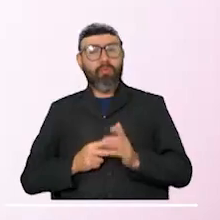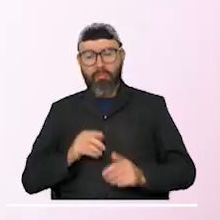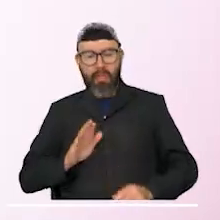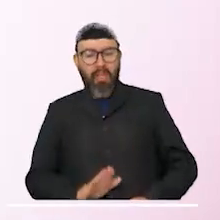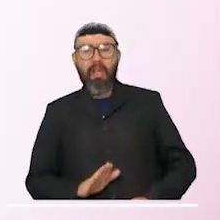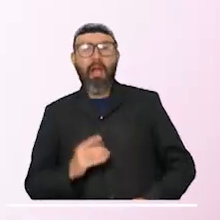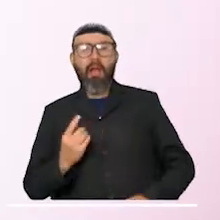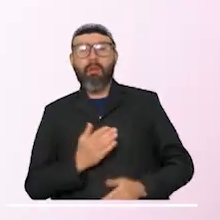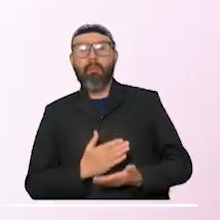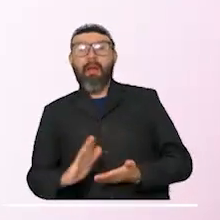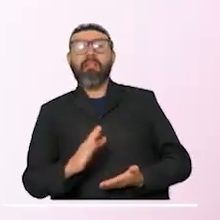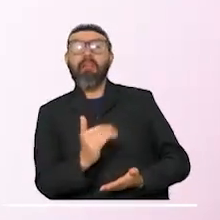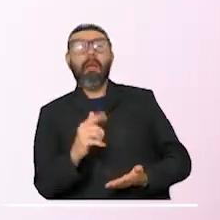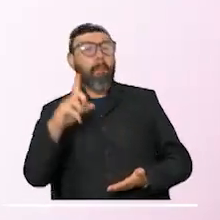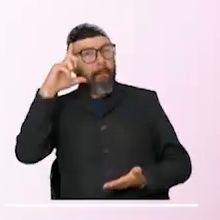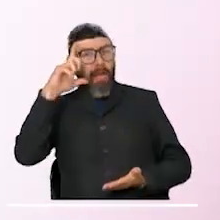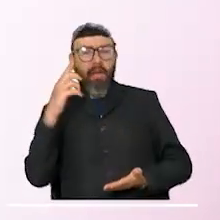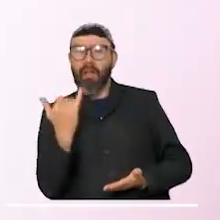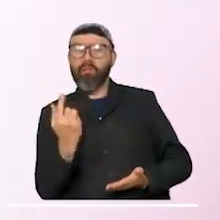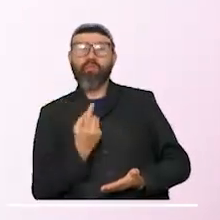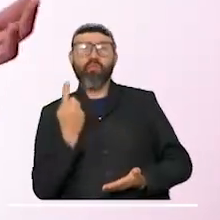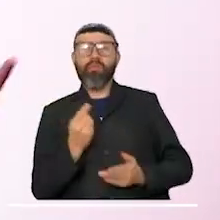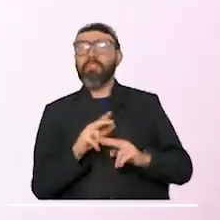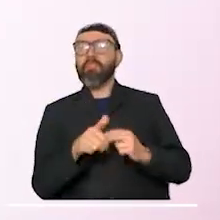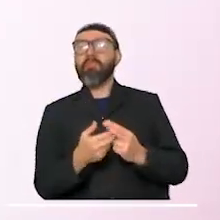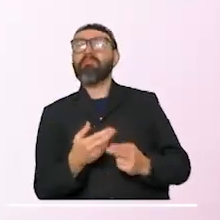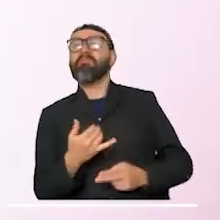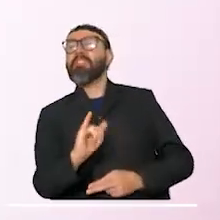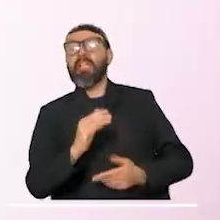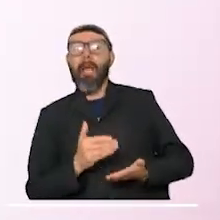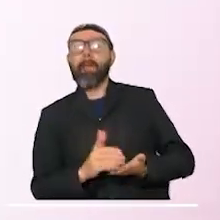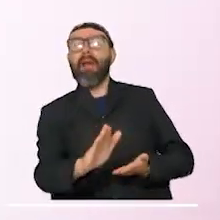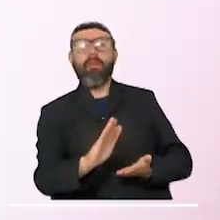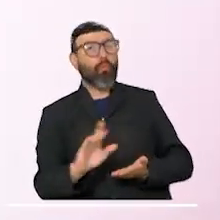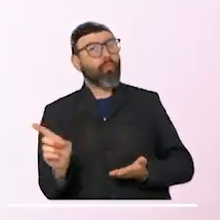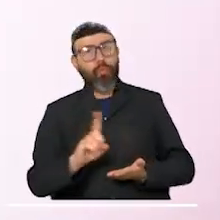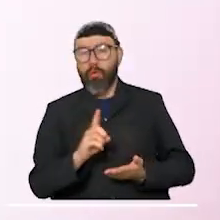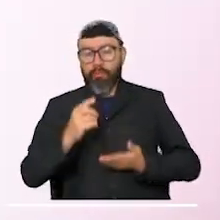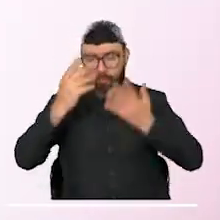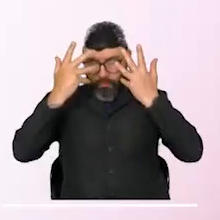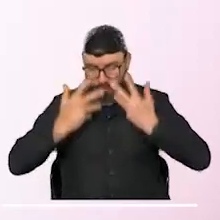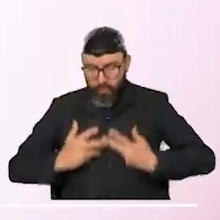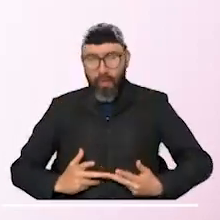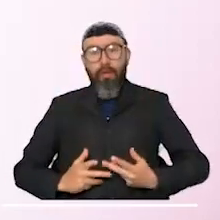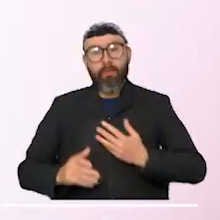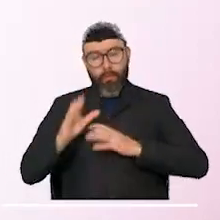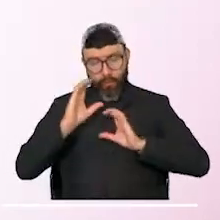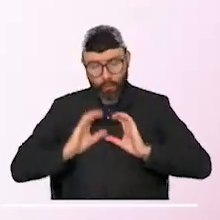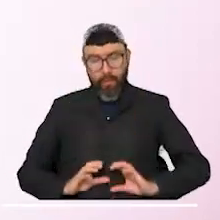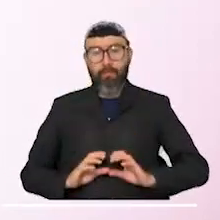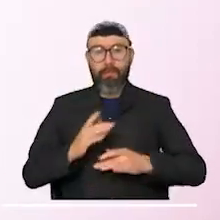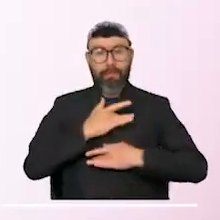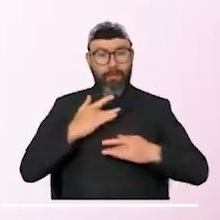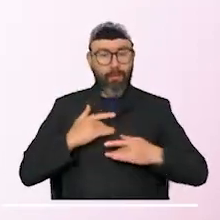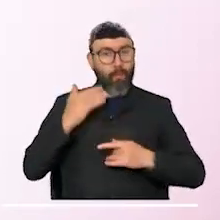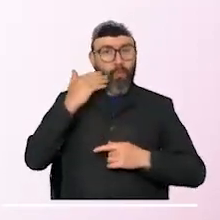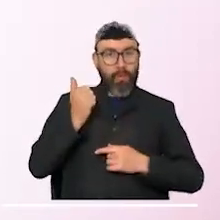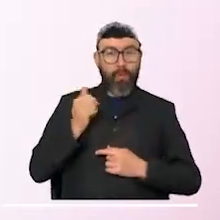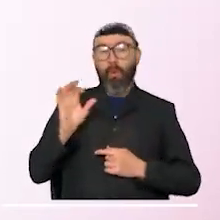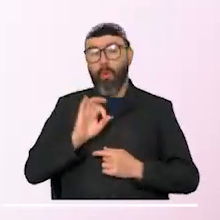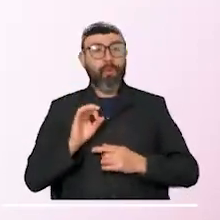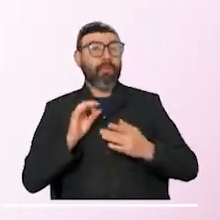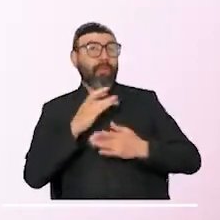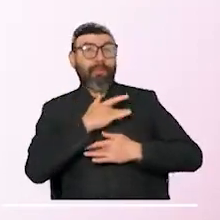a una relación sexual o a placer sino todo lo que involucra dentro de la de la salud femenina y la salud en